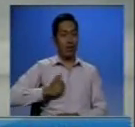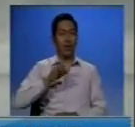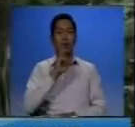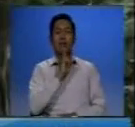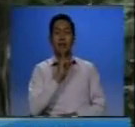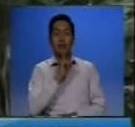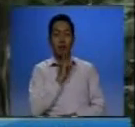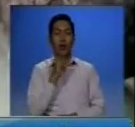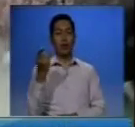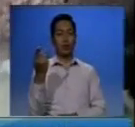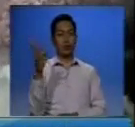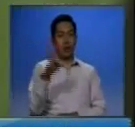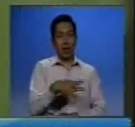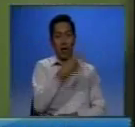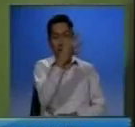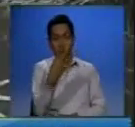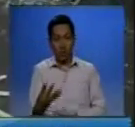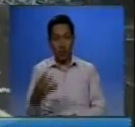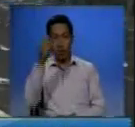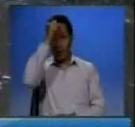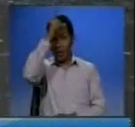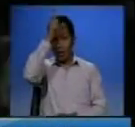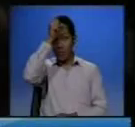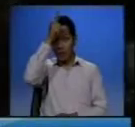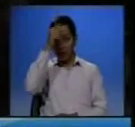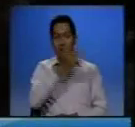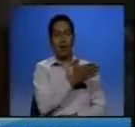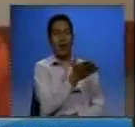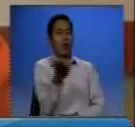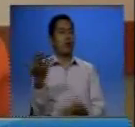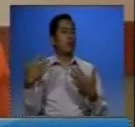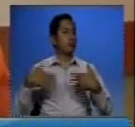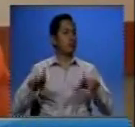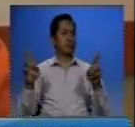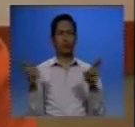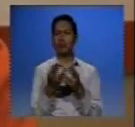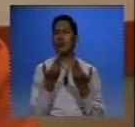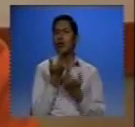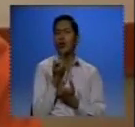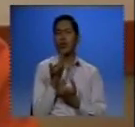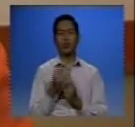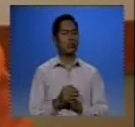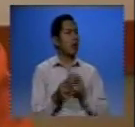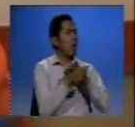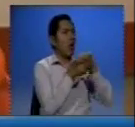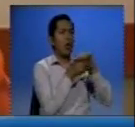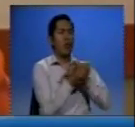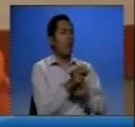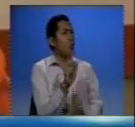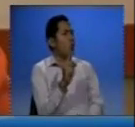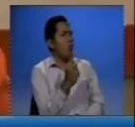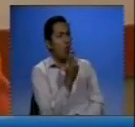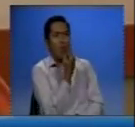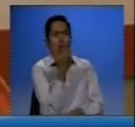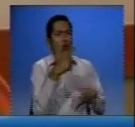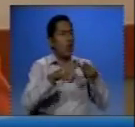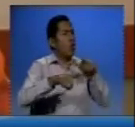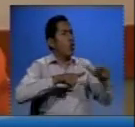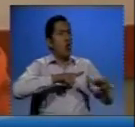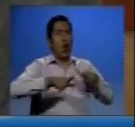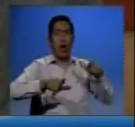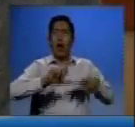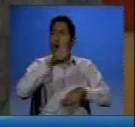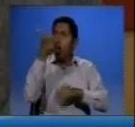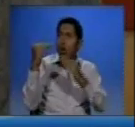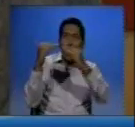Unidos, Reino Unido y Alemania la resumen de la siguiente manera. Los Galápagos son únicos, son un lugar como no hay en el